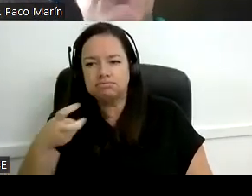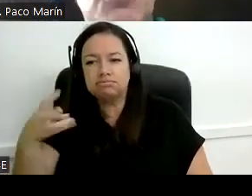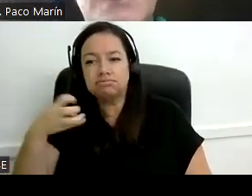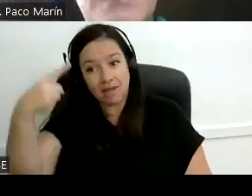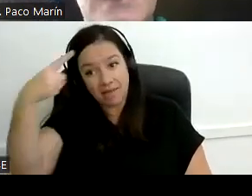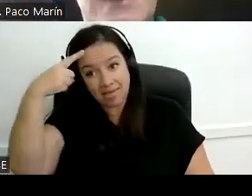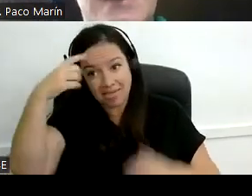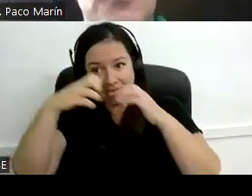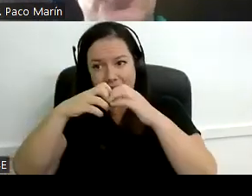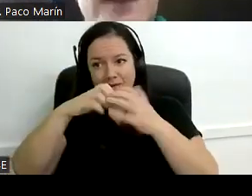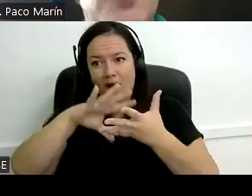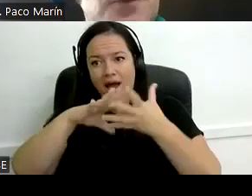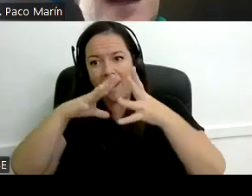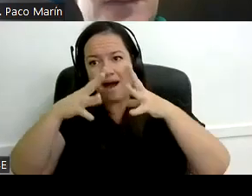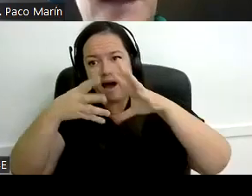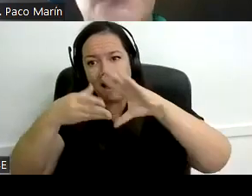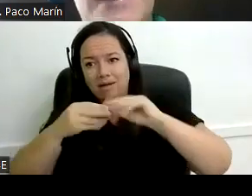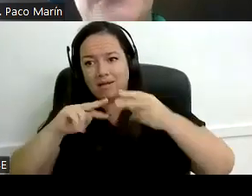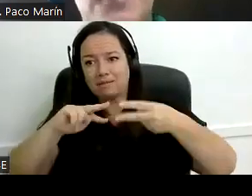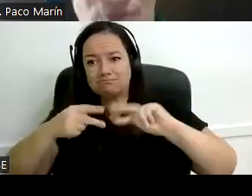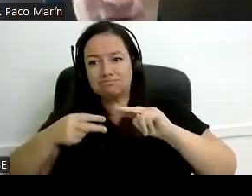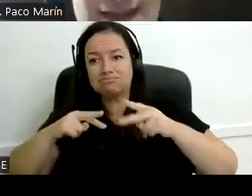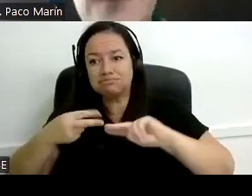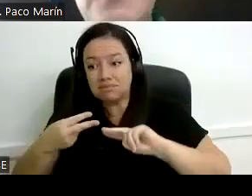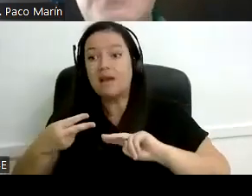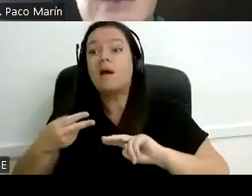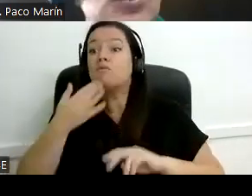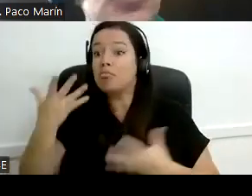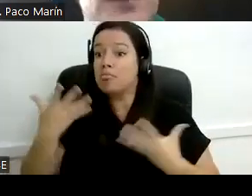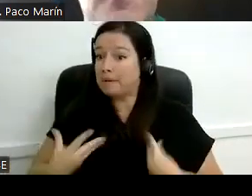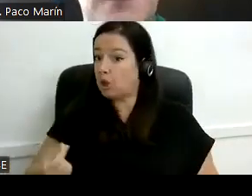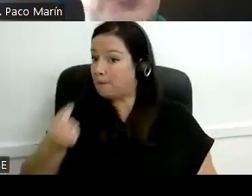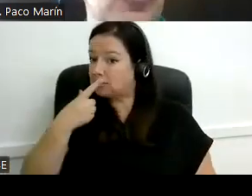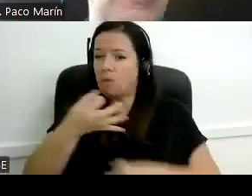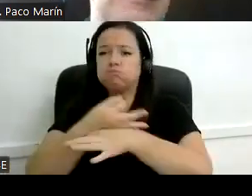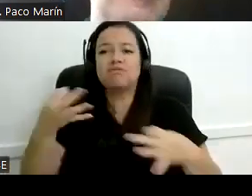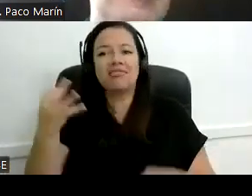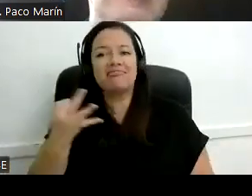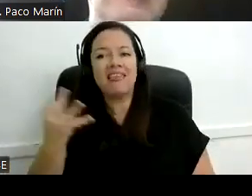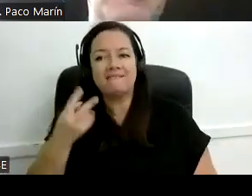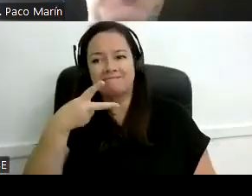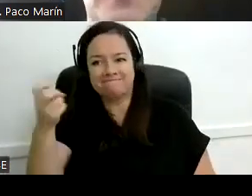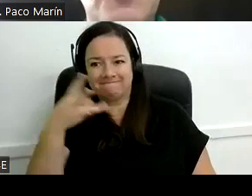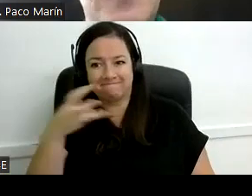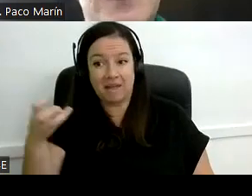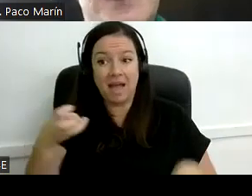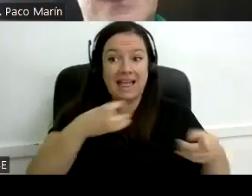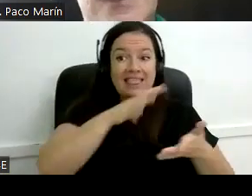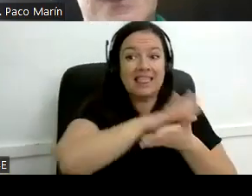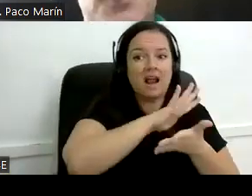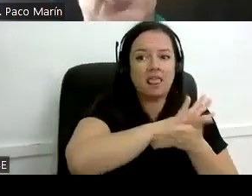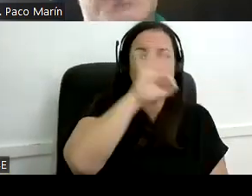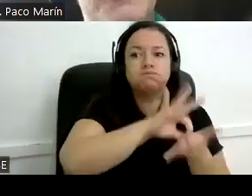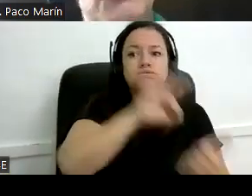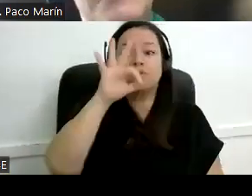de forma que los antidepresivos van a ser eficaces como tales en 2 o 3 semanas. Esto ha de advertírsele a